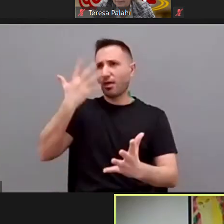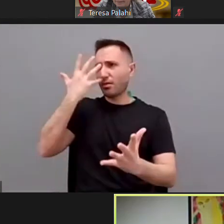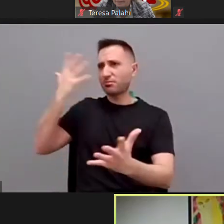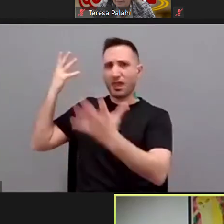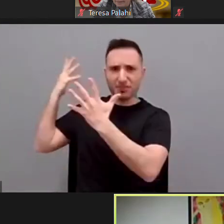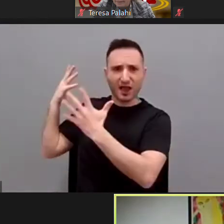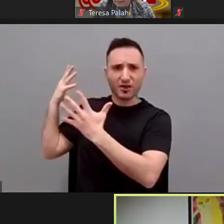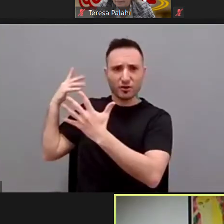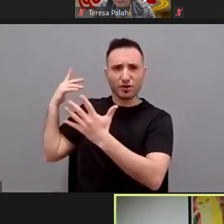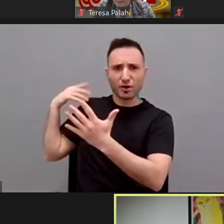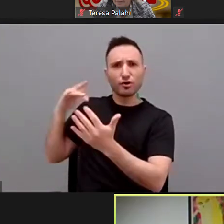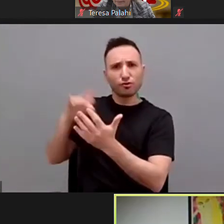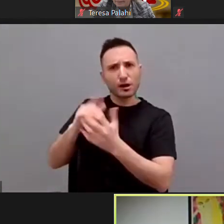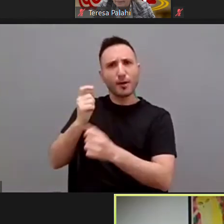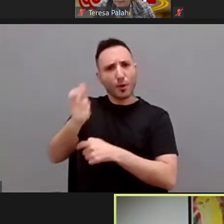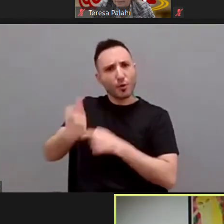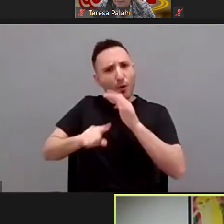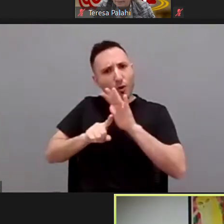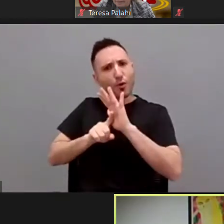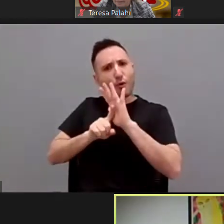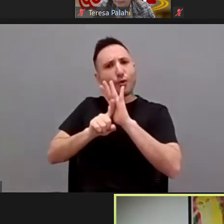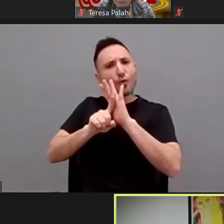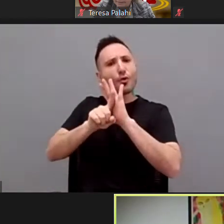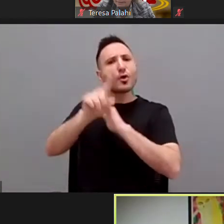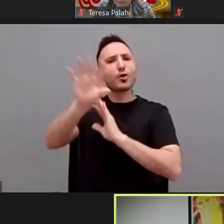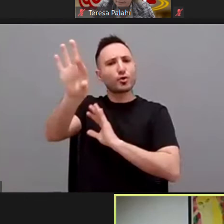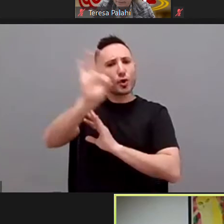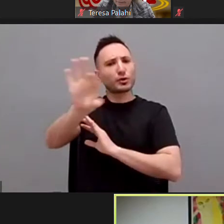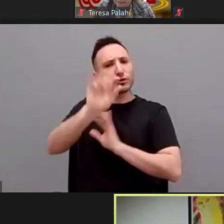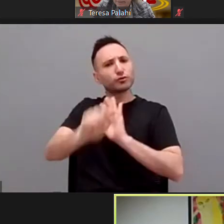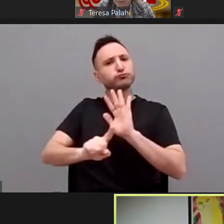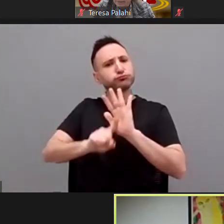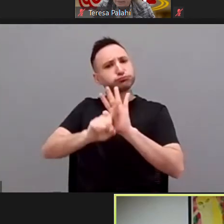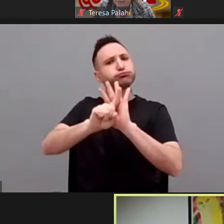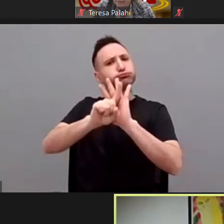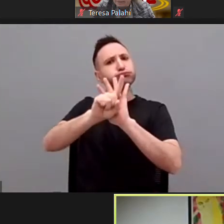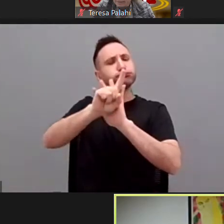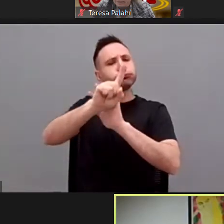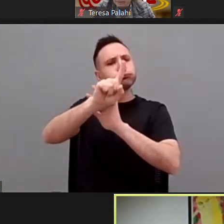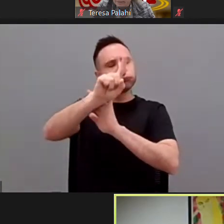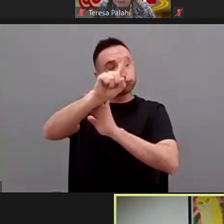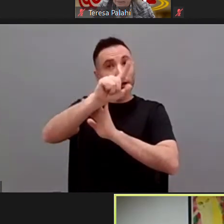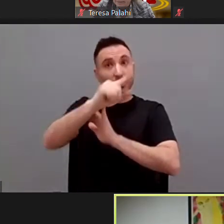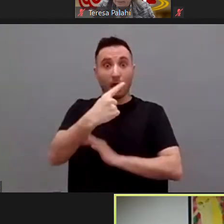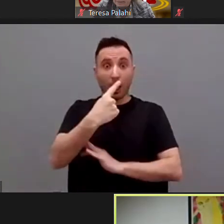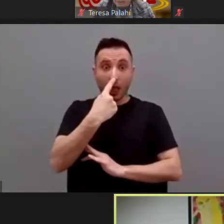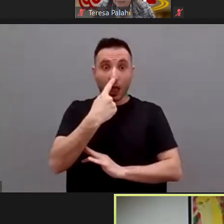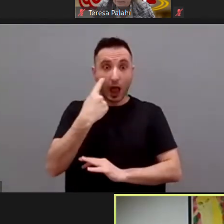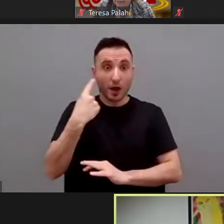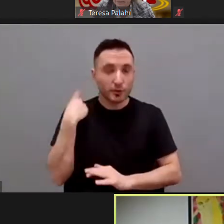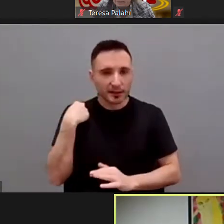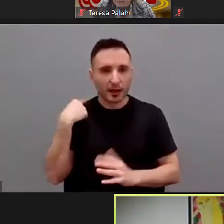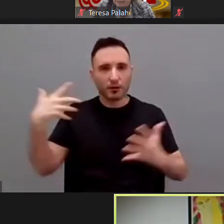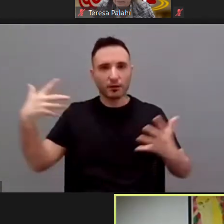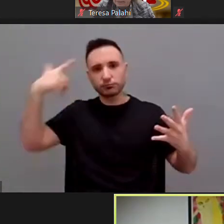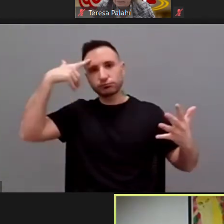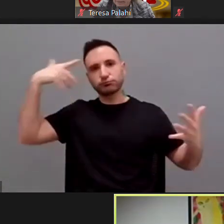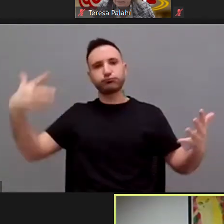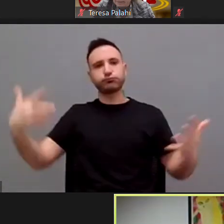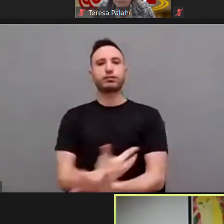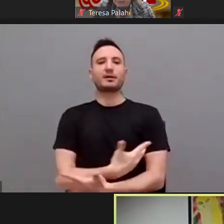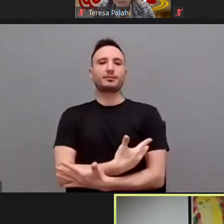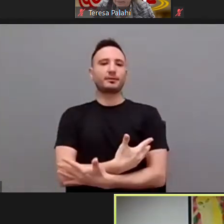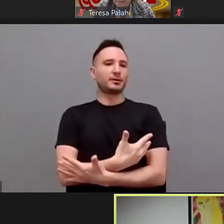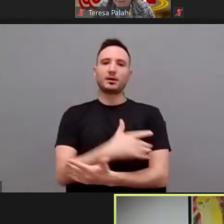al alza, ¿no? en el número de contrataciones, pues ha sido un jarro de agua fría para los que